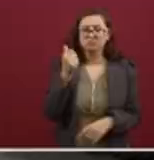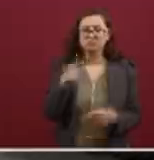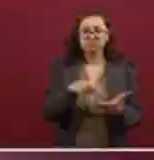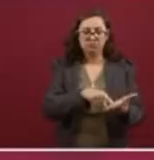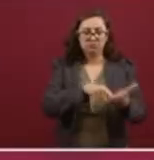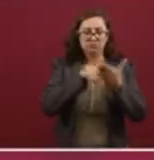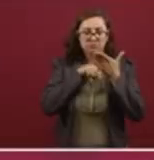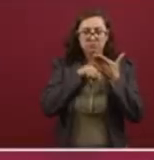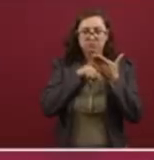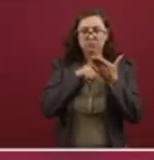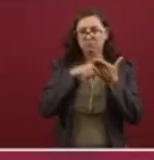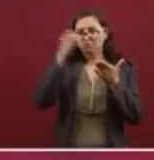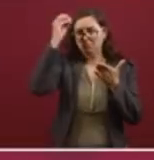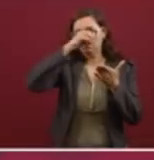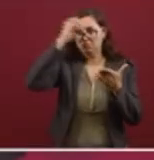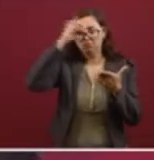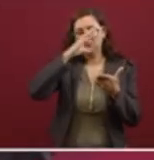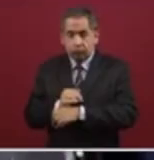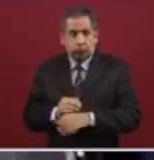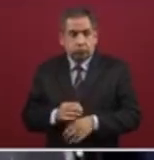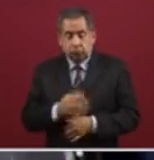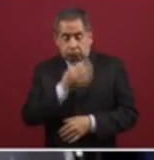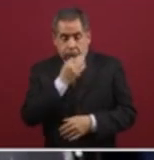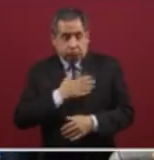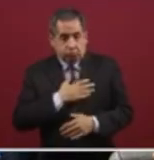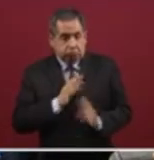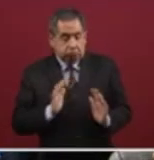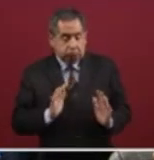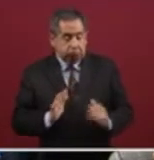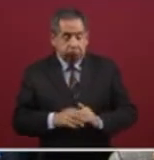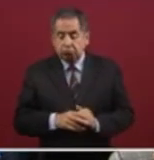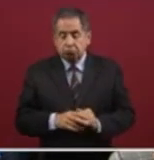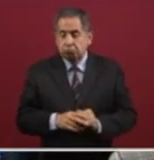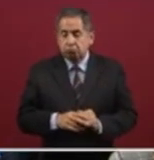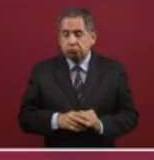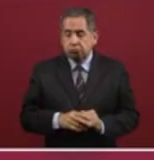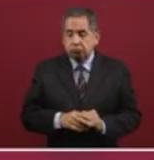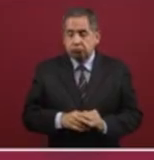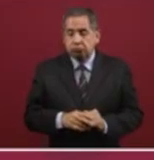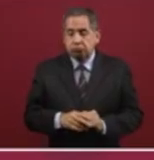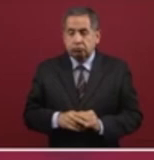elementos para opinar sobre este asunto. Lo que